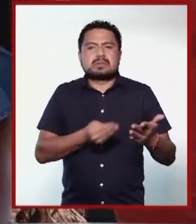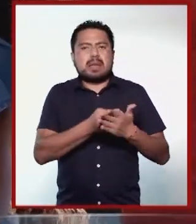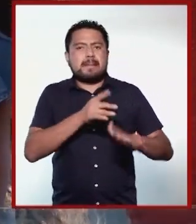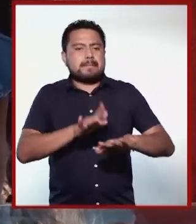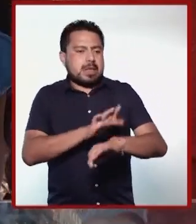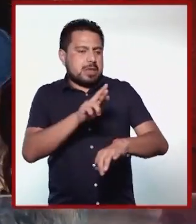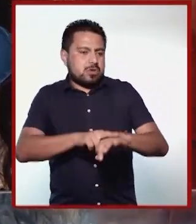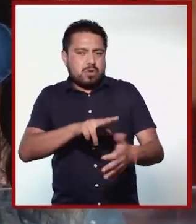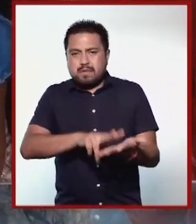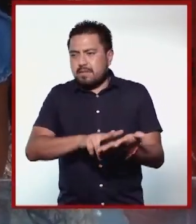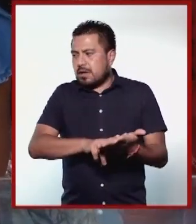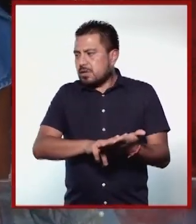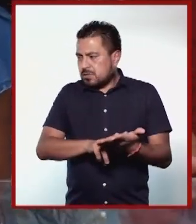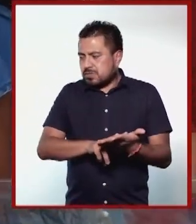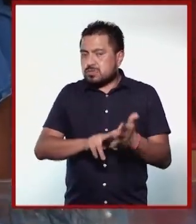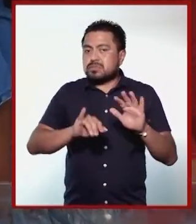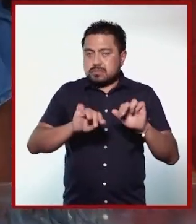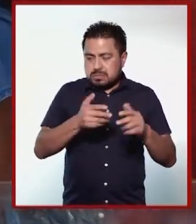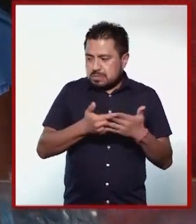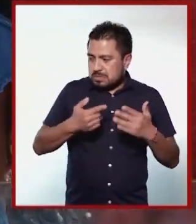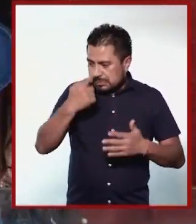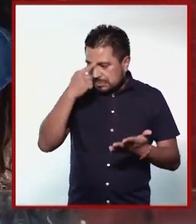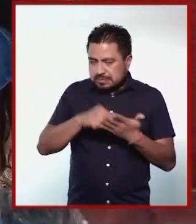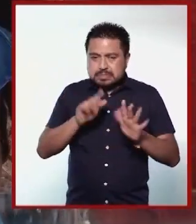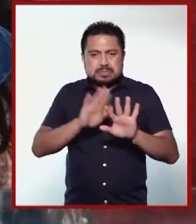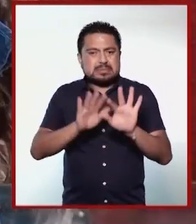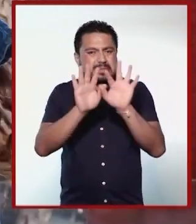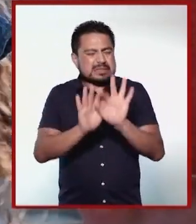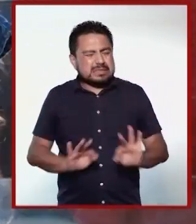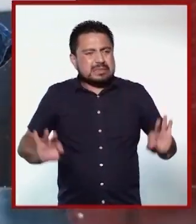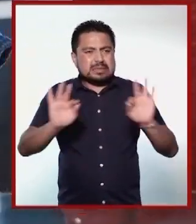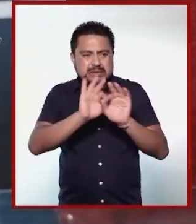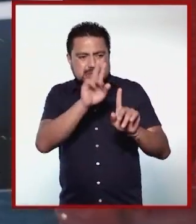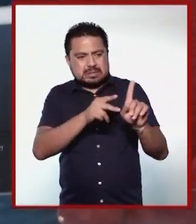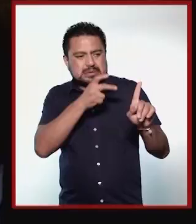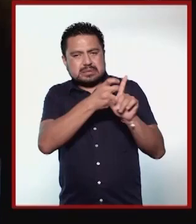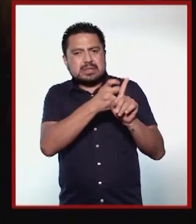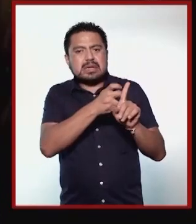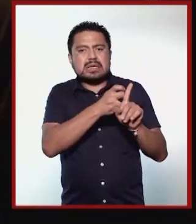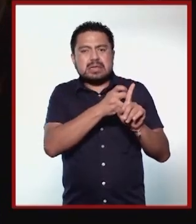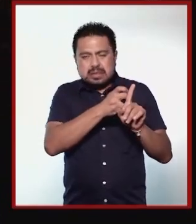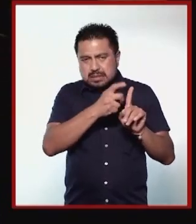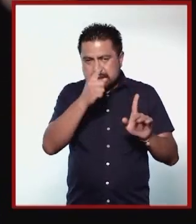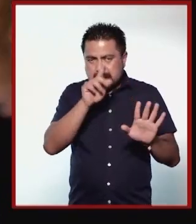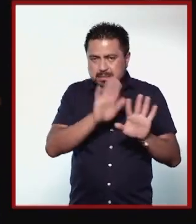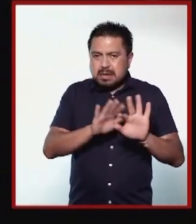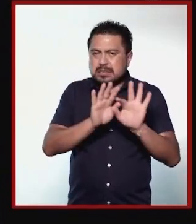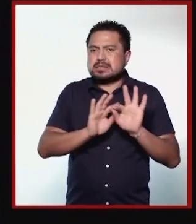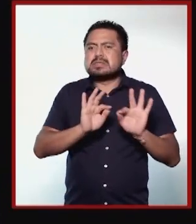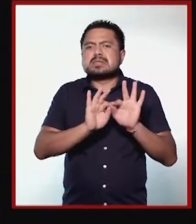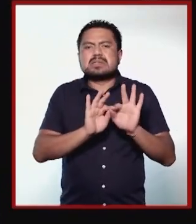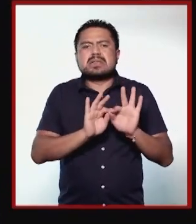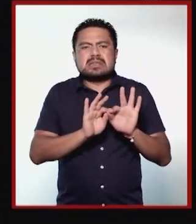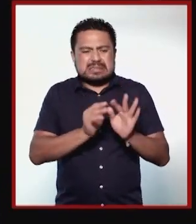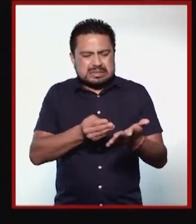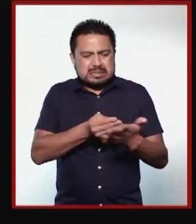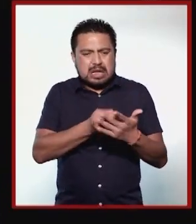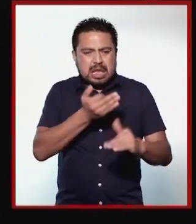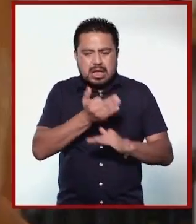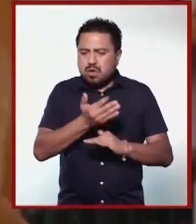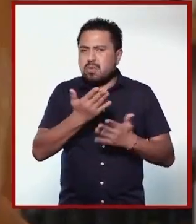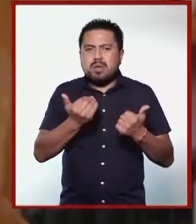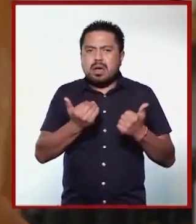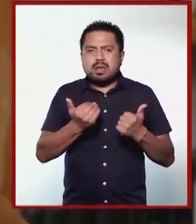valor, ¿no? Entonces, yo creo que es muy importante eso, es muy importante atesorar lo que ahora no